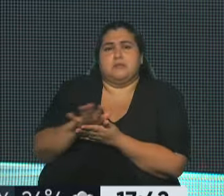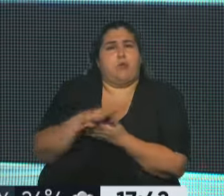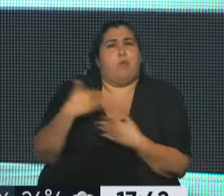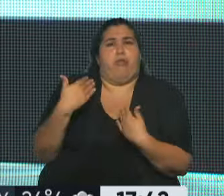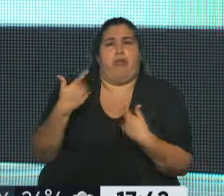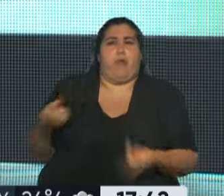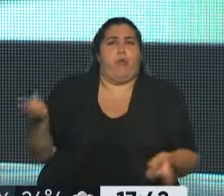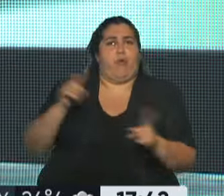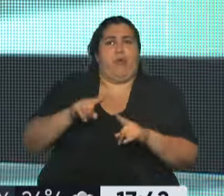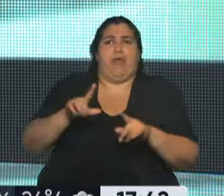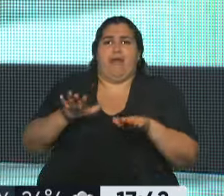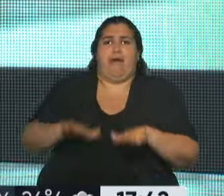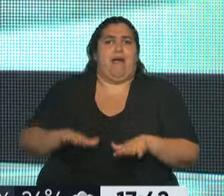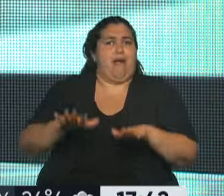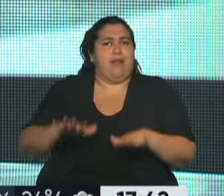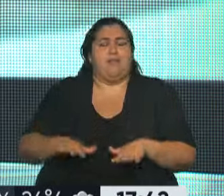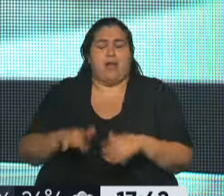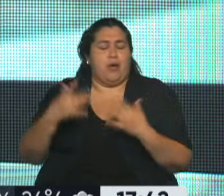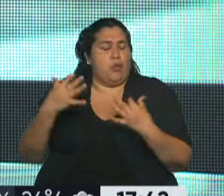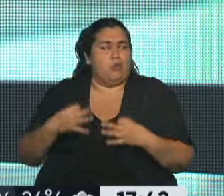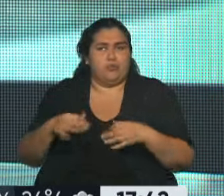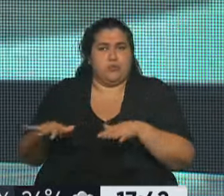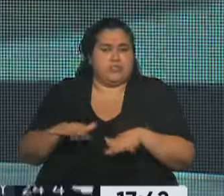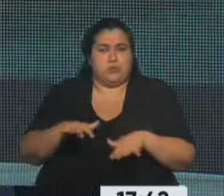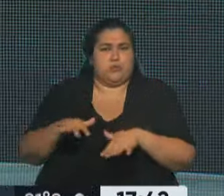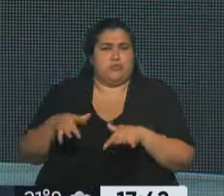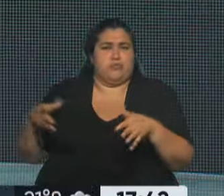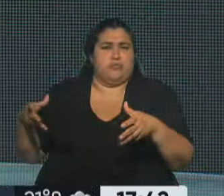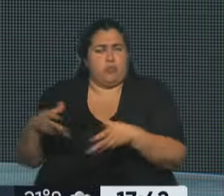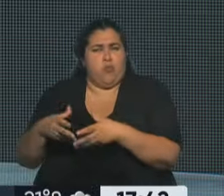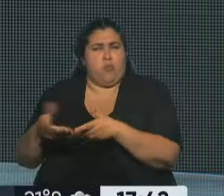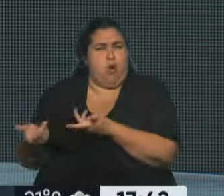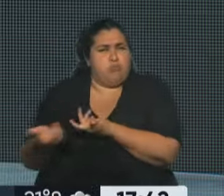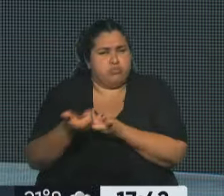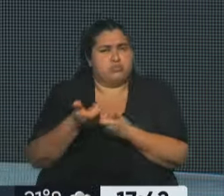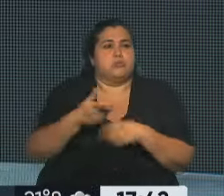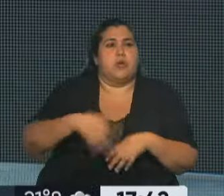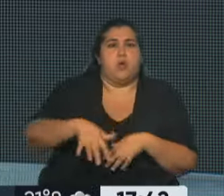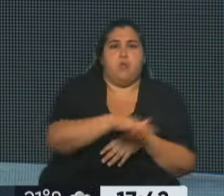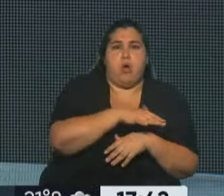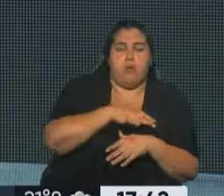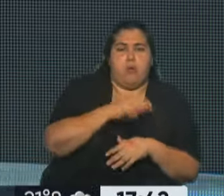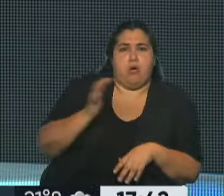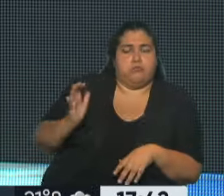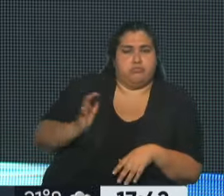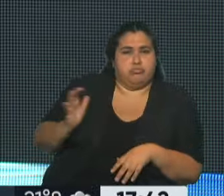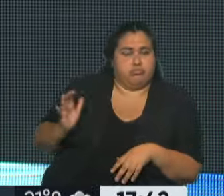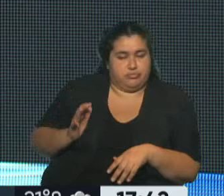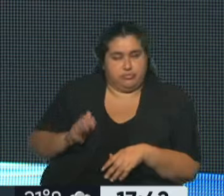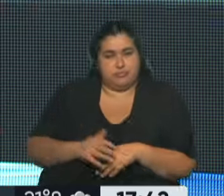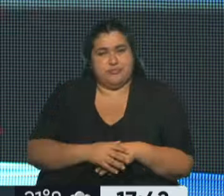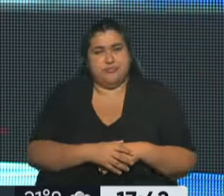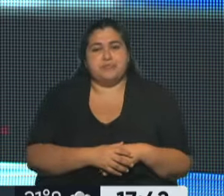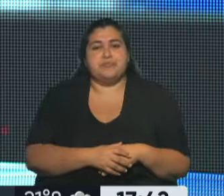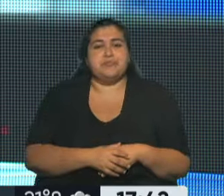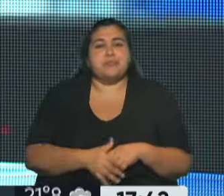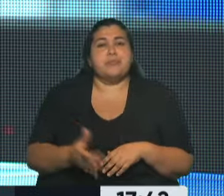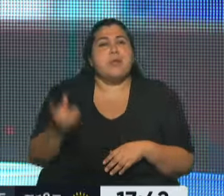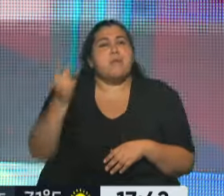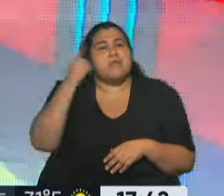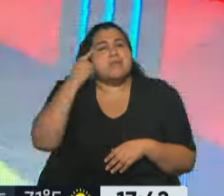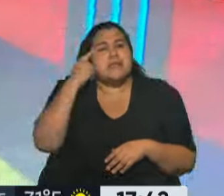calma en medio de una situación entre bandas armadas y una población que miraba sorada lo que pasaba a su alrededor pensábamos